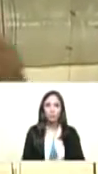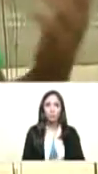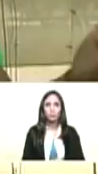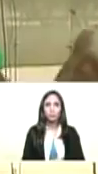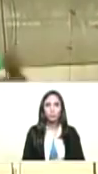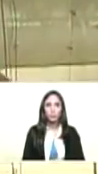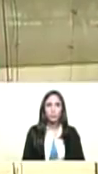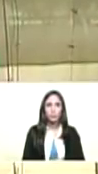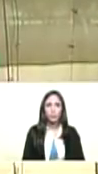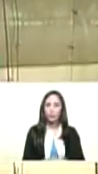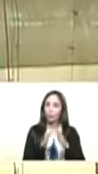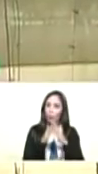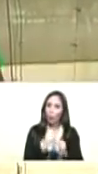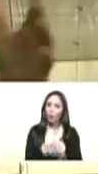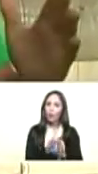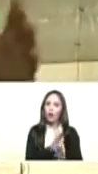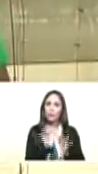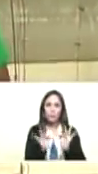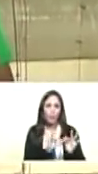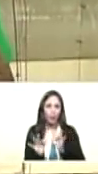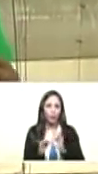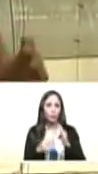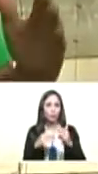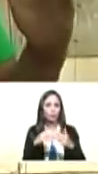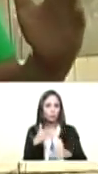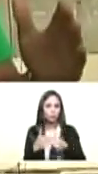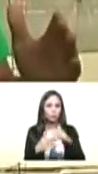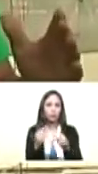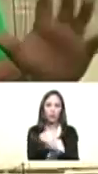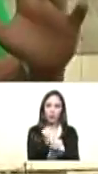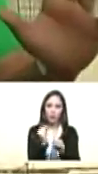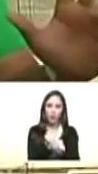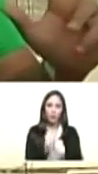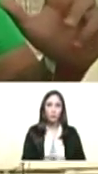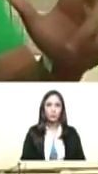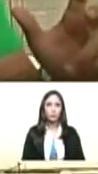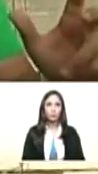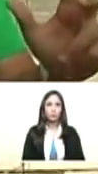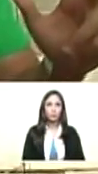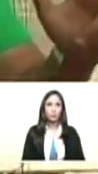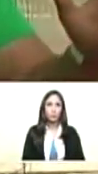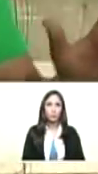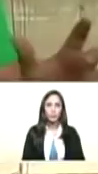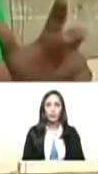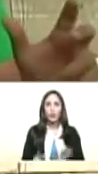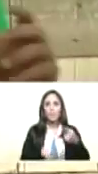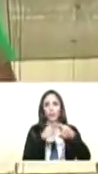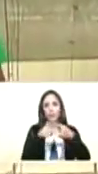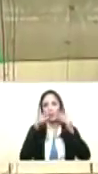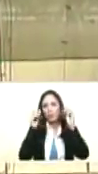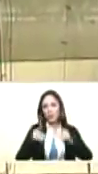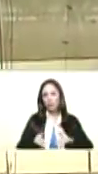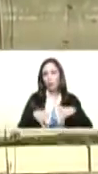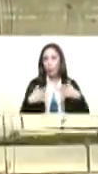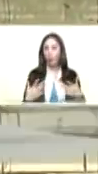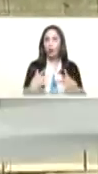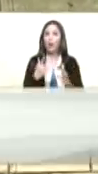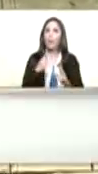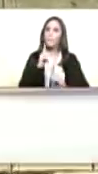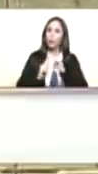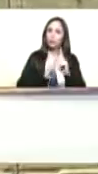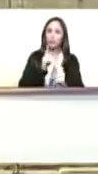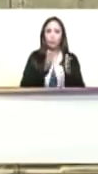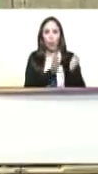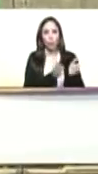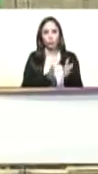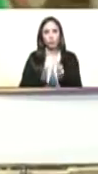Infante, presidente, nosotros hemos venido preparándonos en tres temas fundamentales. En el primero, hemos decidido ampliar un proceso